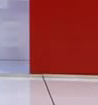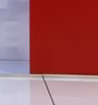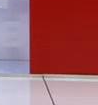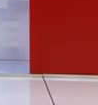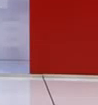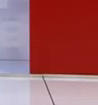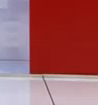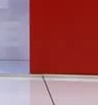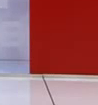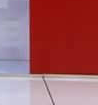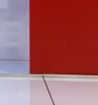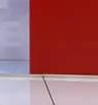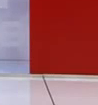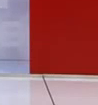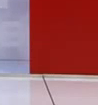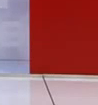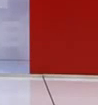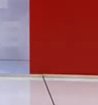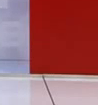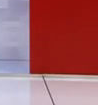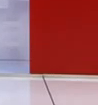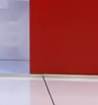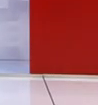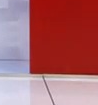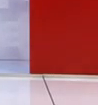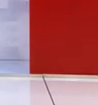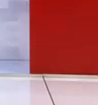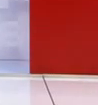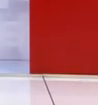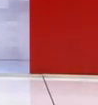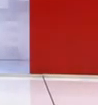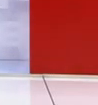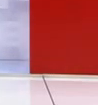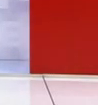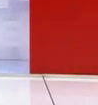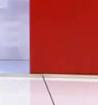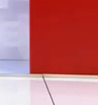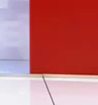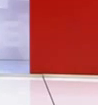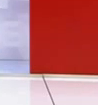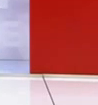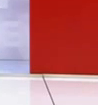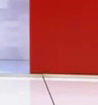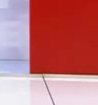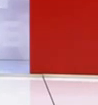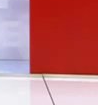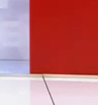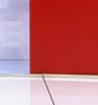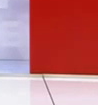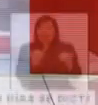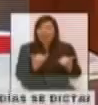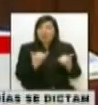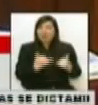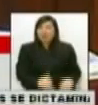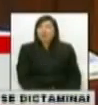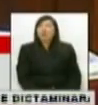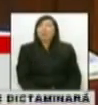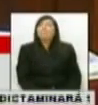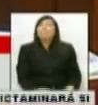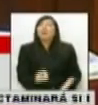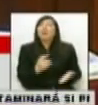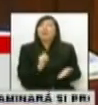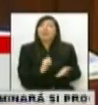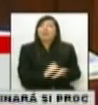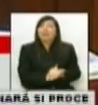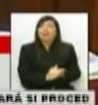de vuelta y empezamos el desarrollo de las informaciones contándoles lo que está ocurriendo en el Congreso de la República. Está desarrollándose la